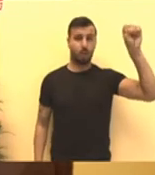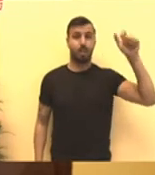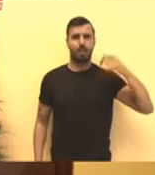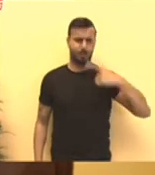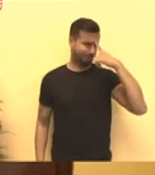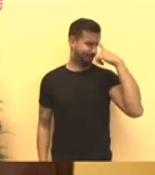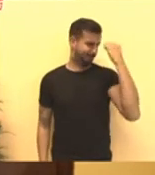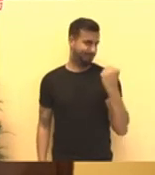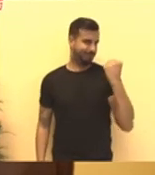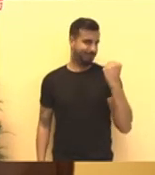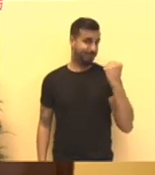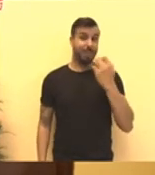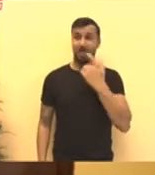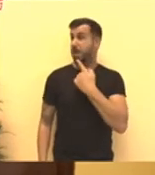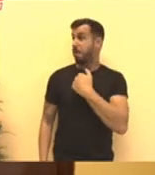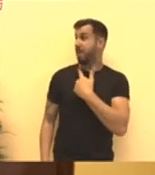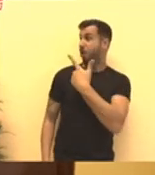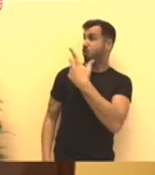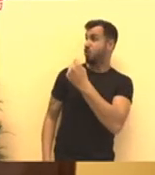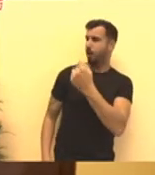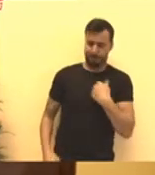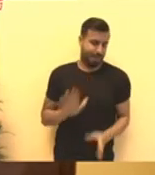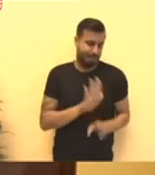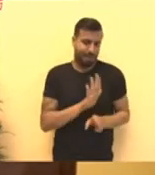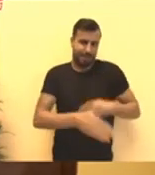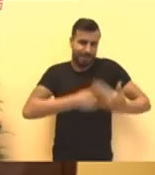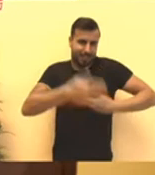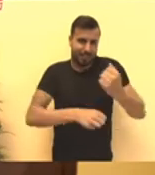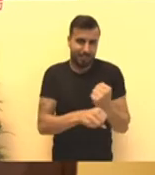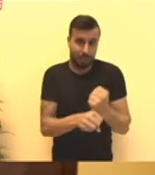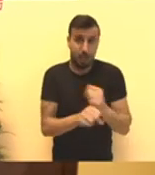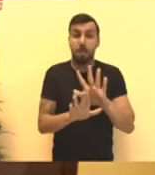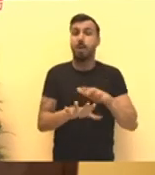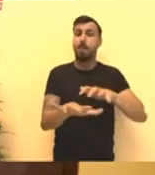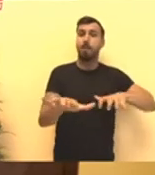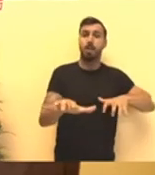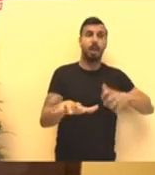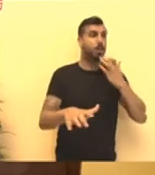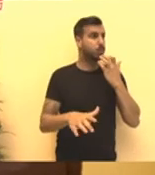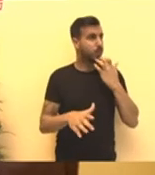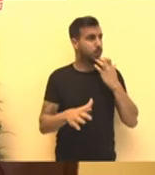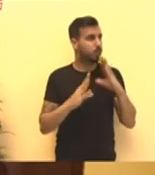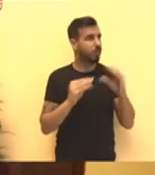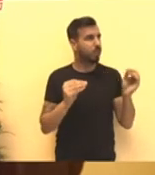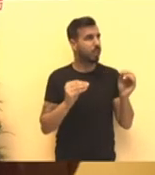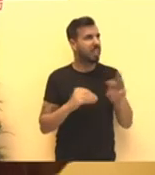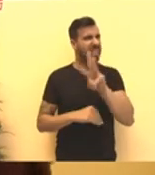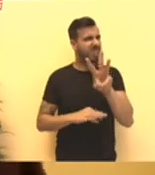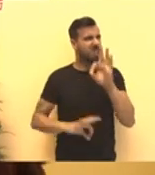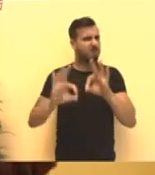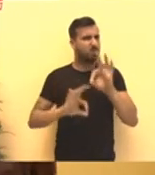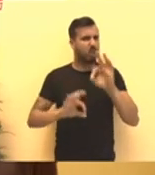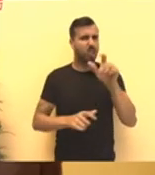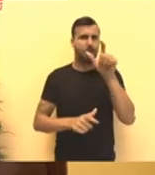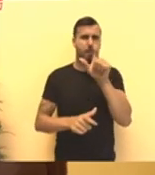cosa para que yo la haga. Pero la mayoría de la gente que llega por ejemplo, en la universidad creo que llega al 3% de las personas